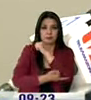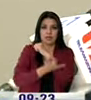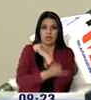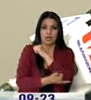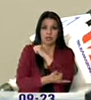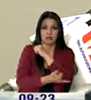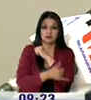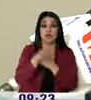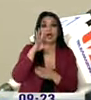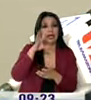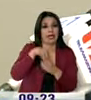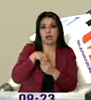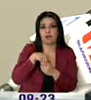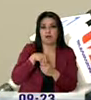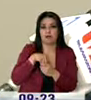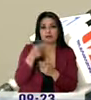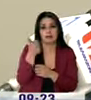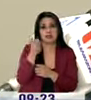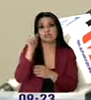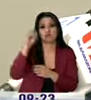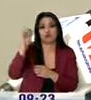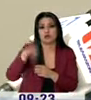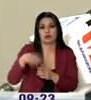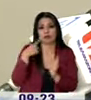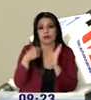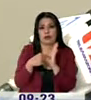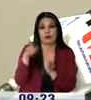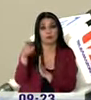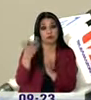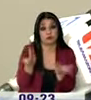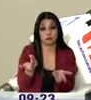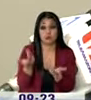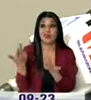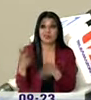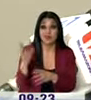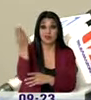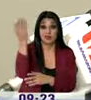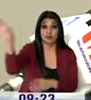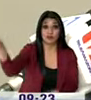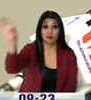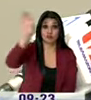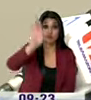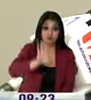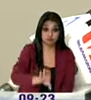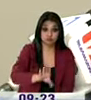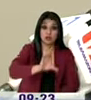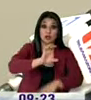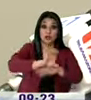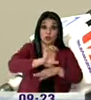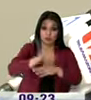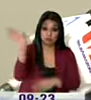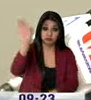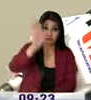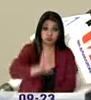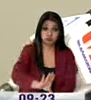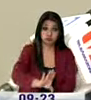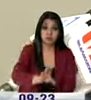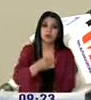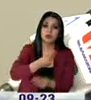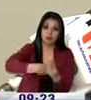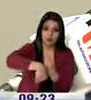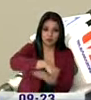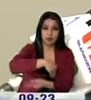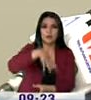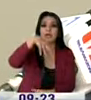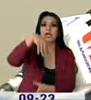decir que tiene que dejar en encaje un 10%, que cuando retorne al país, repatria esos capitales, se le va a